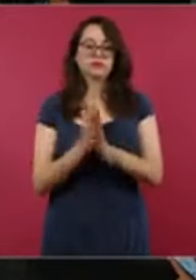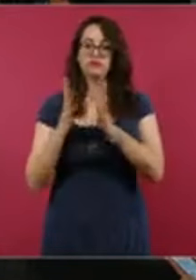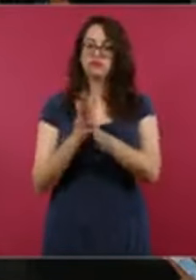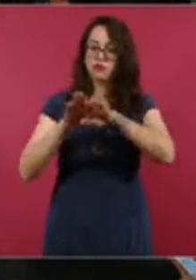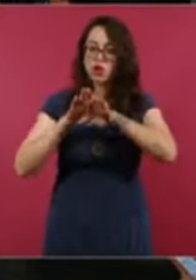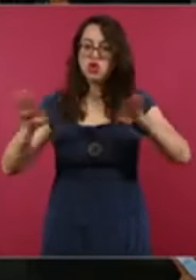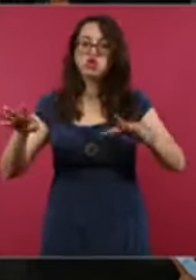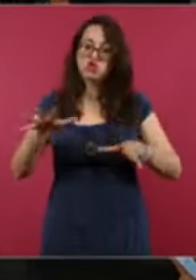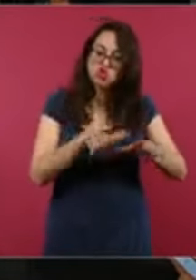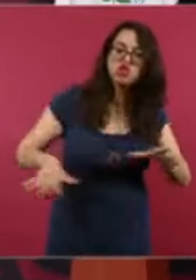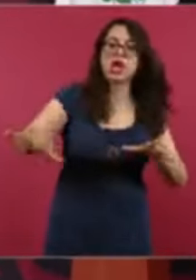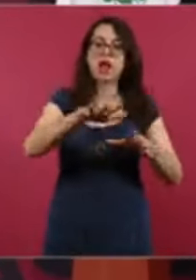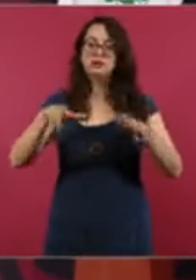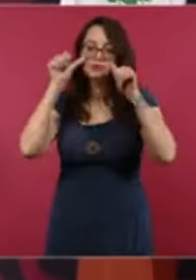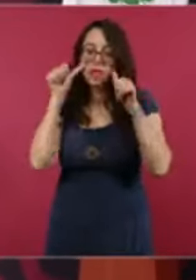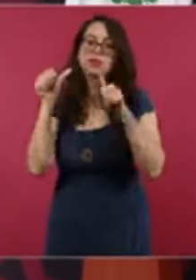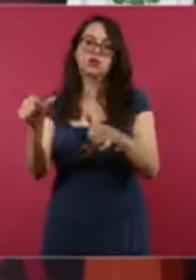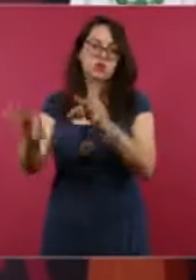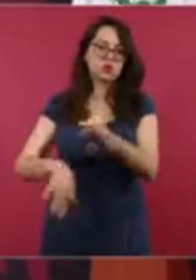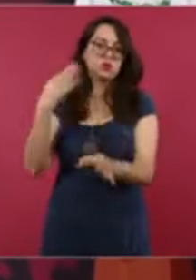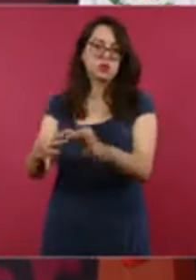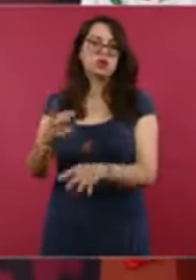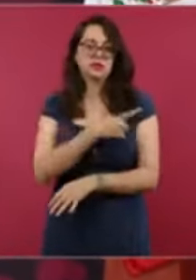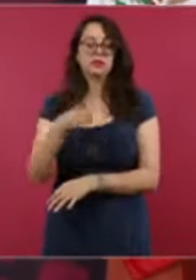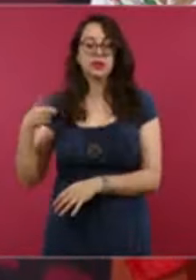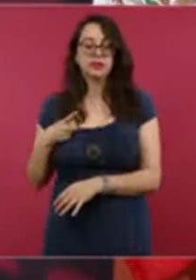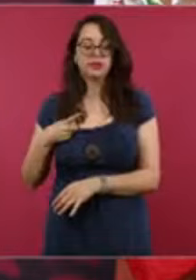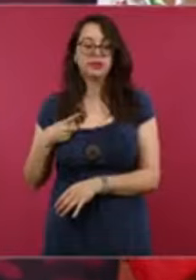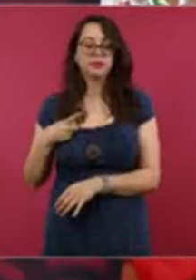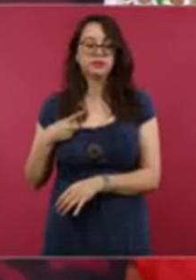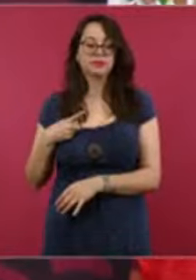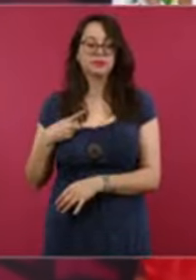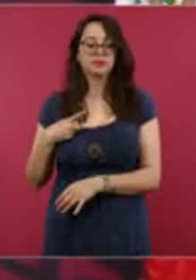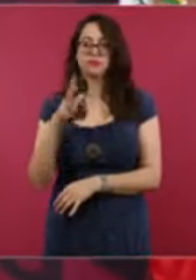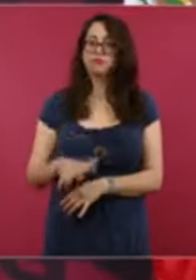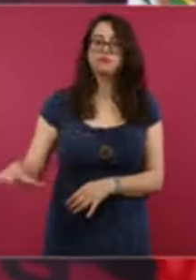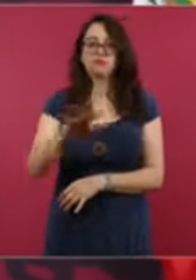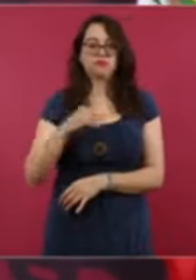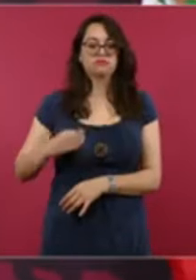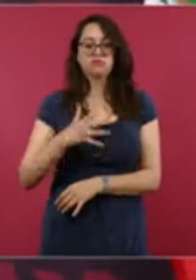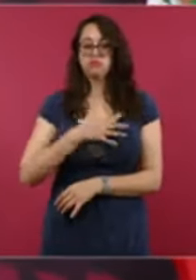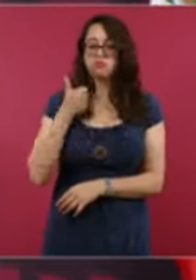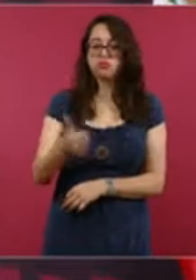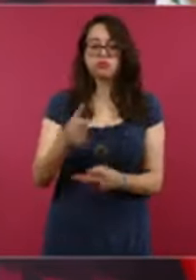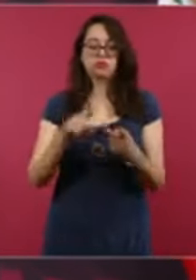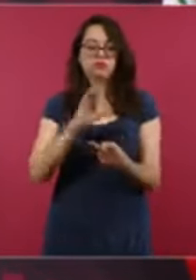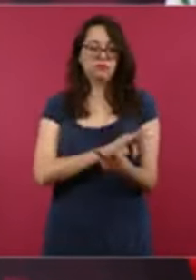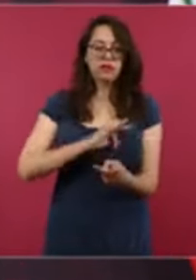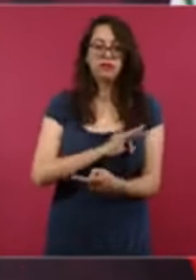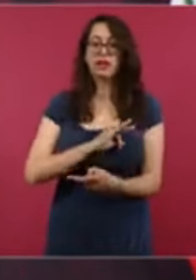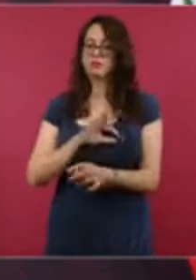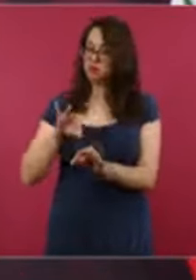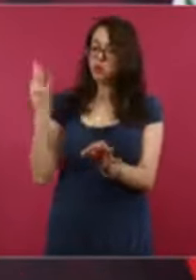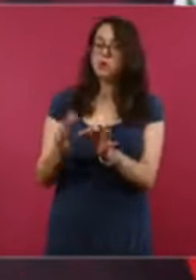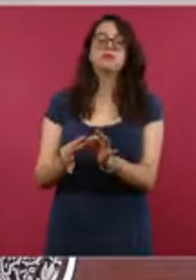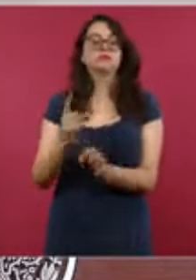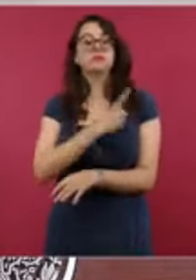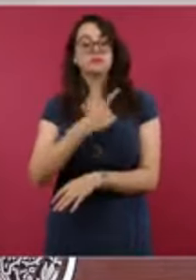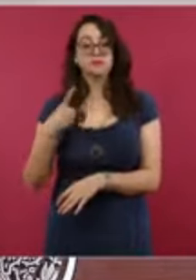puede incumplir la responsabilidad de garantizar el bienestar y la felicidad de nuestro pueblo.